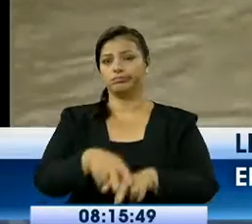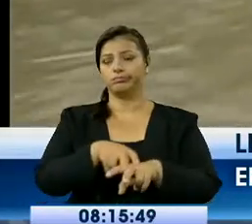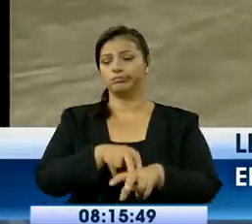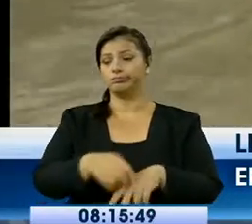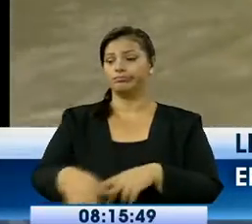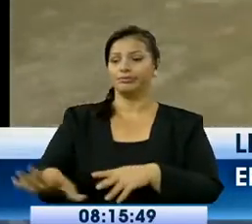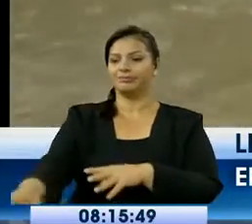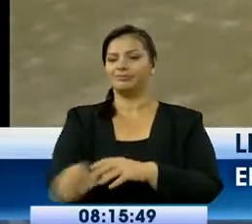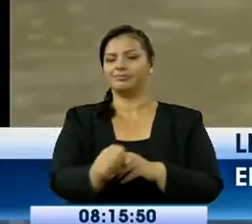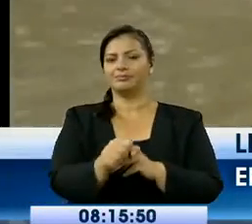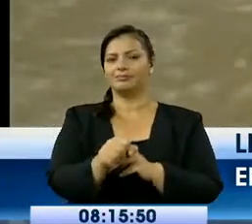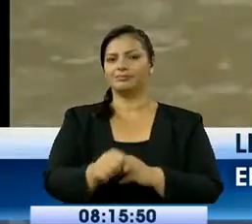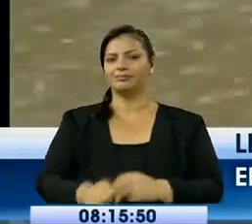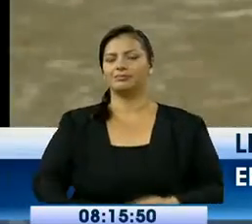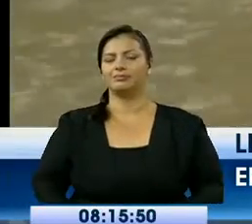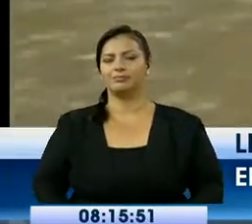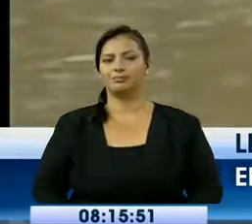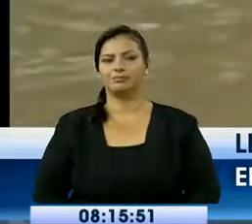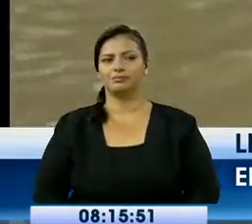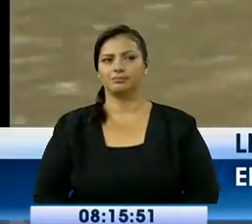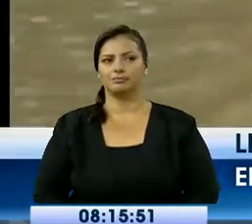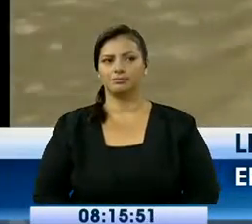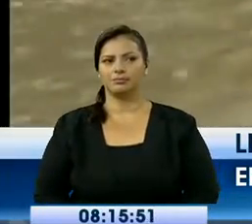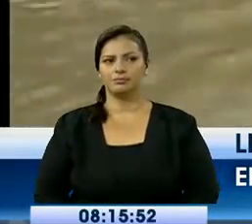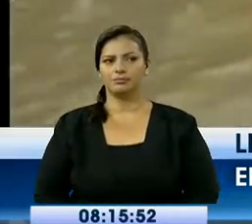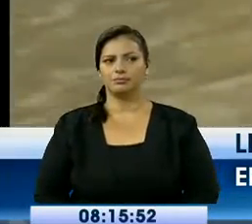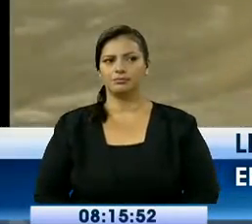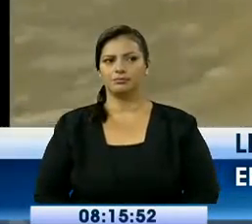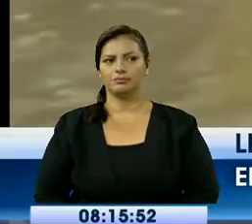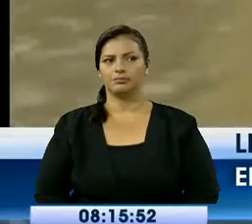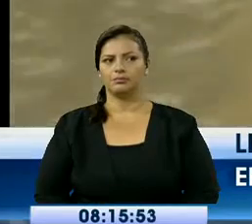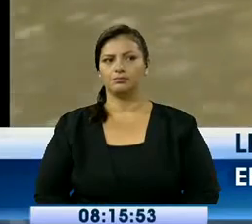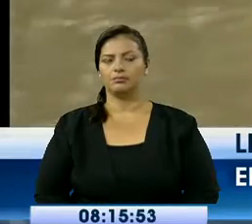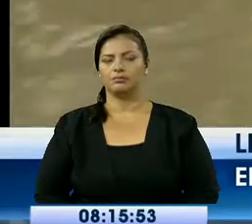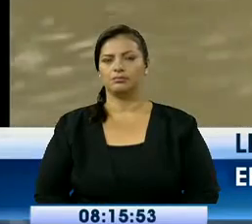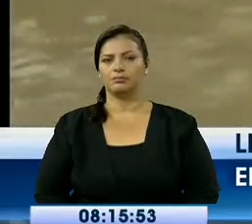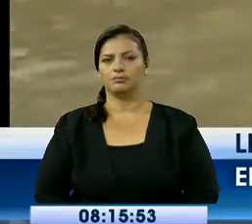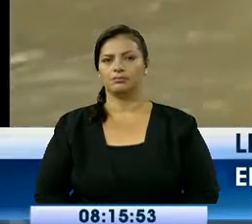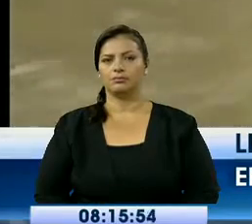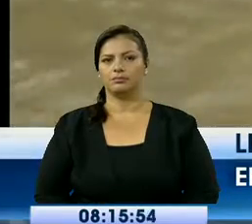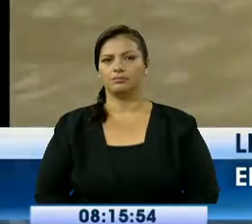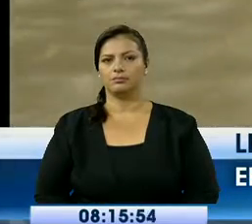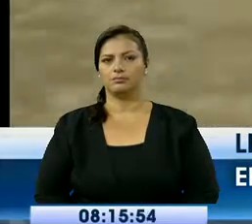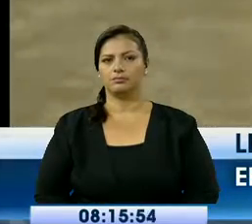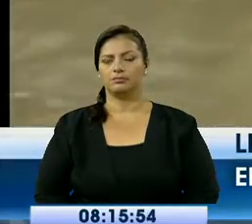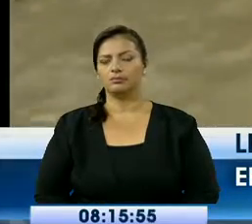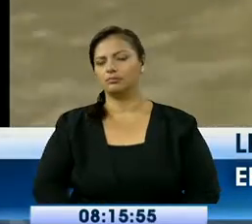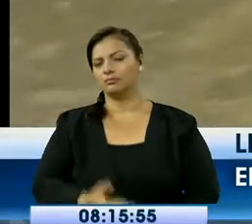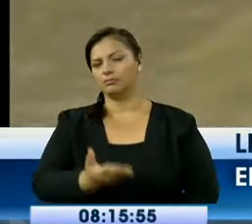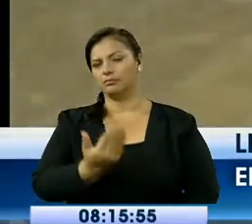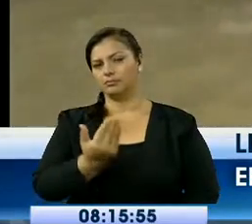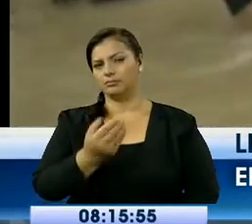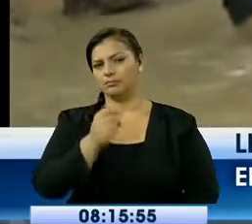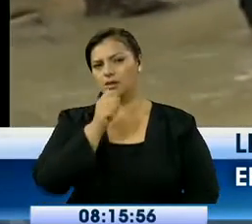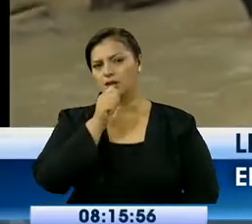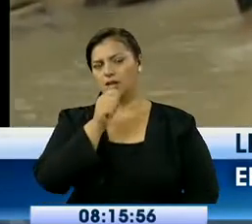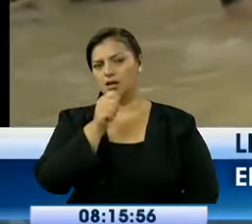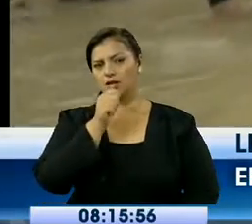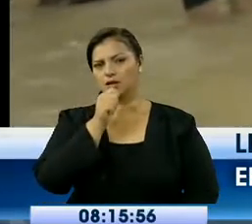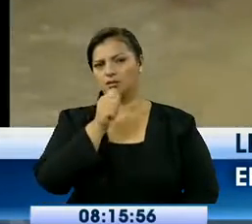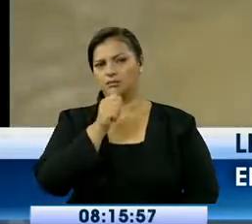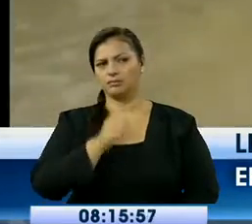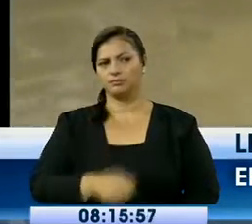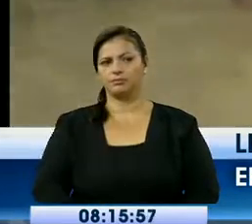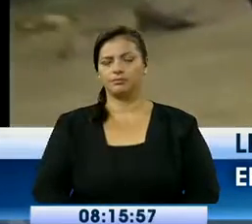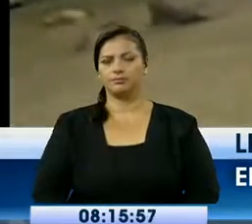le va al estimado amigo. Vamos a ver si logramos mantener el contacto, el diálogo en directo con el señor.